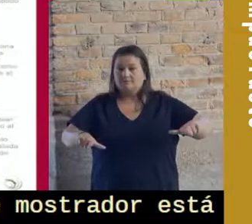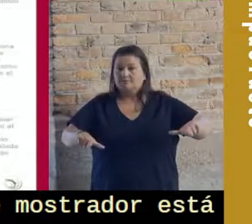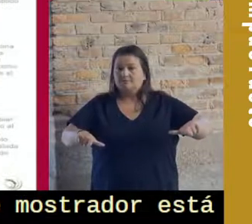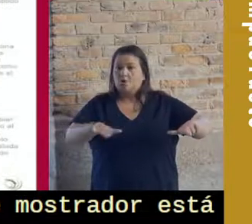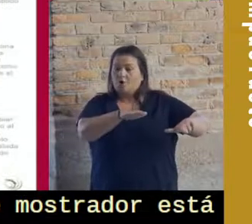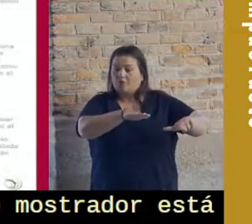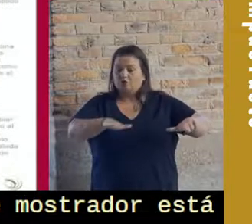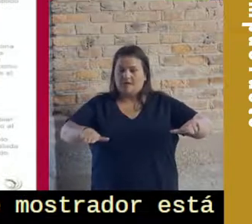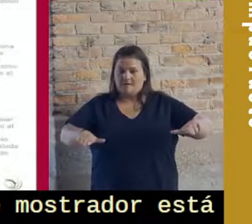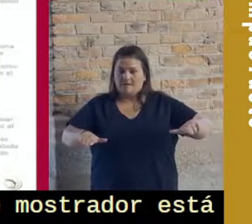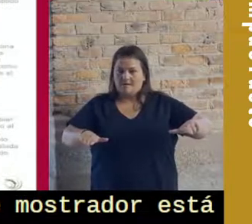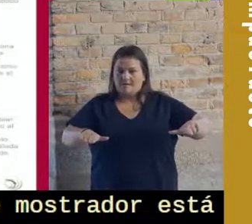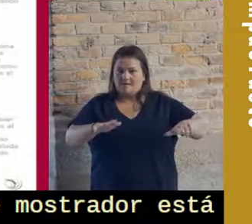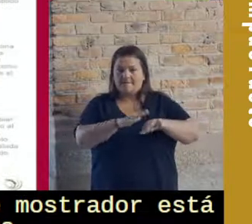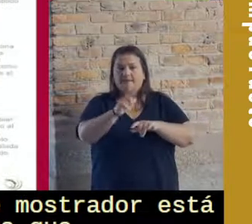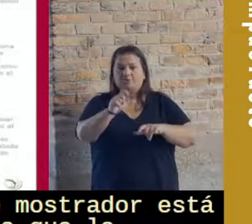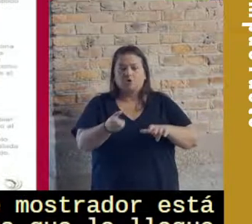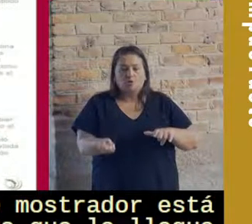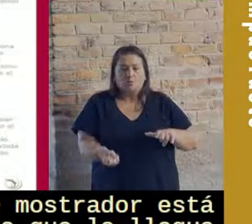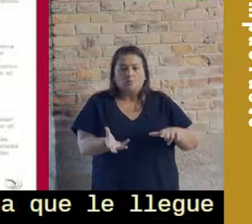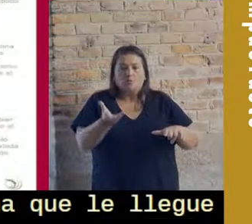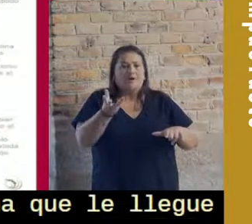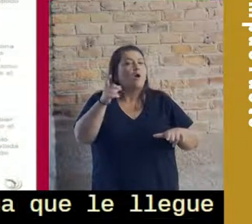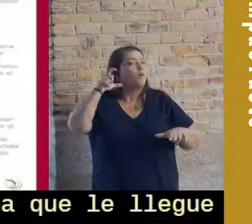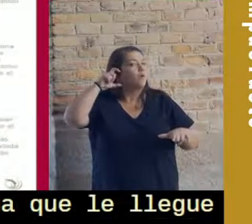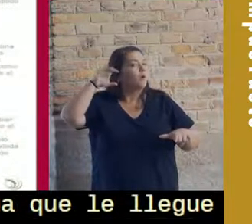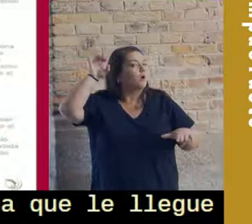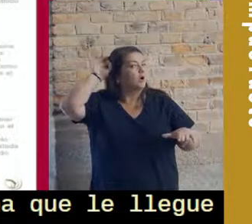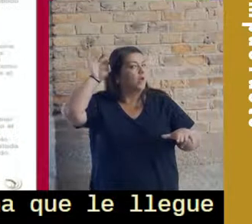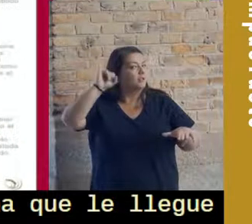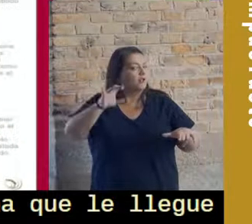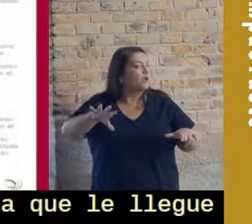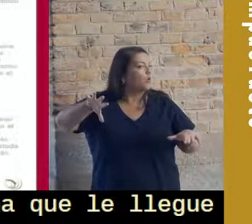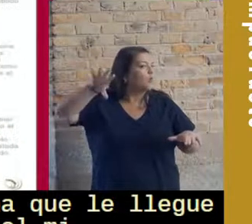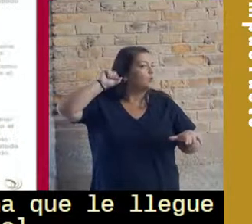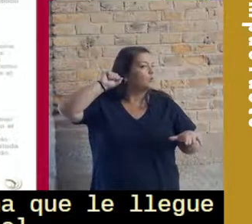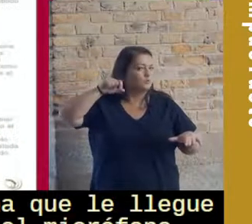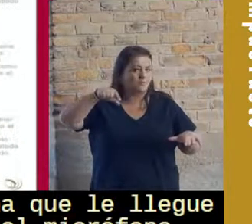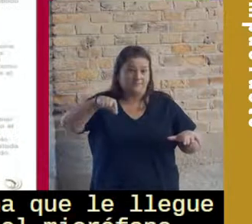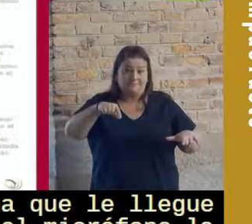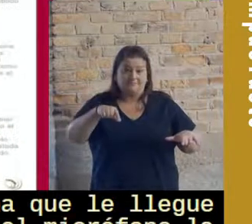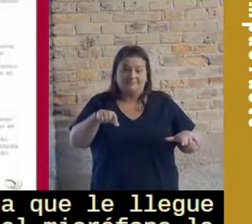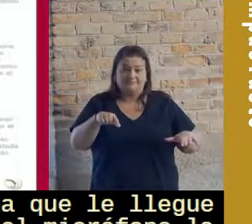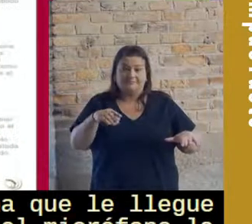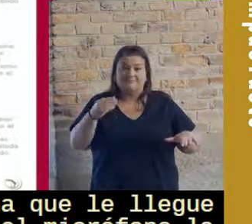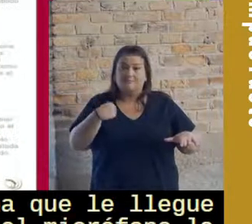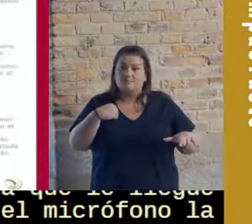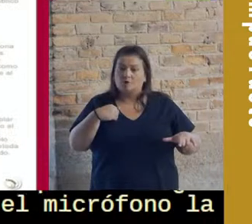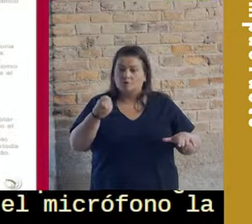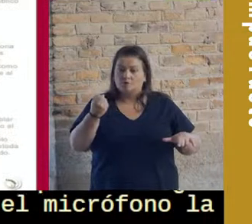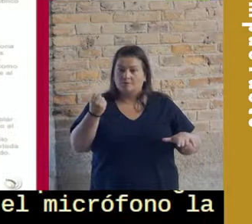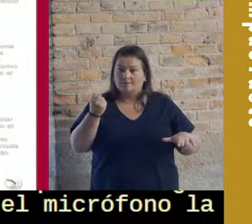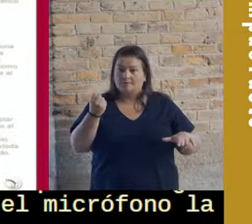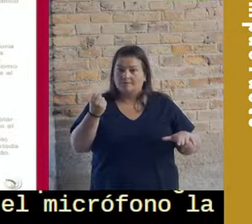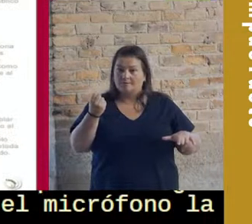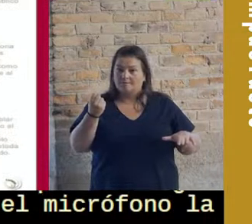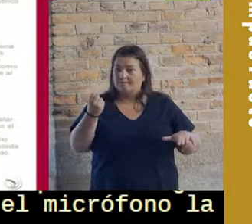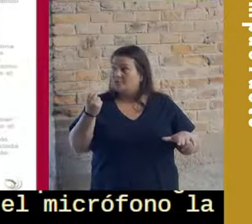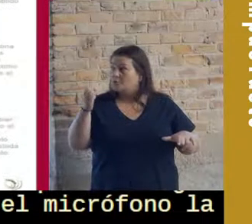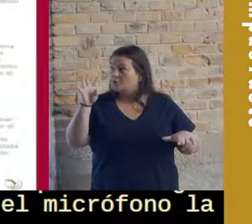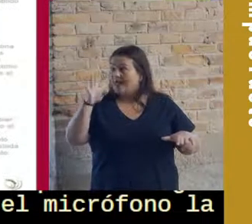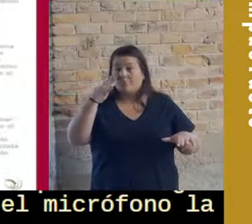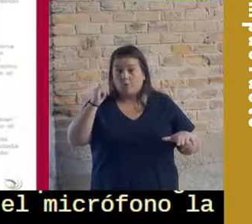horizontal vale para la persona que le llegue que llega un audífono lle un implante coclear el micrófono El Cuatro el la persona